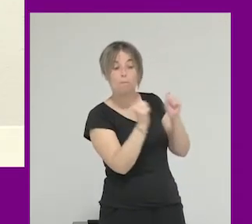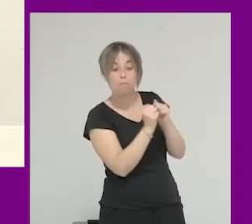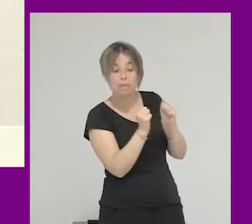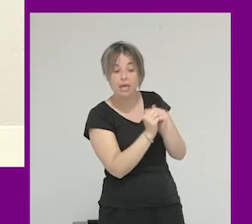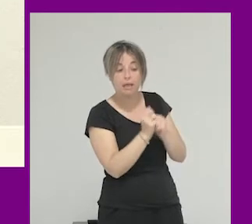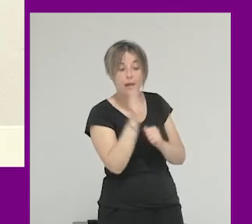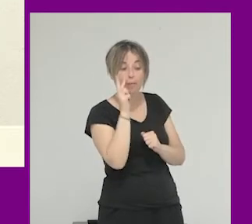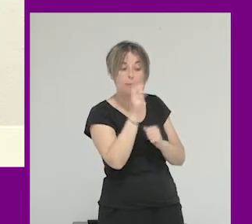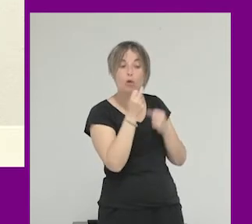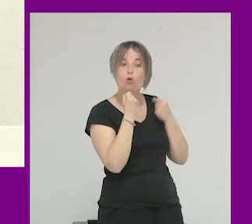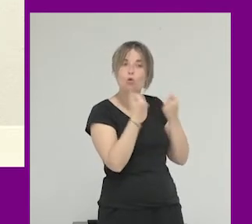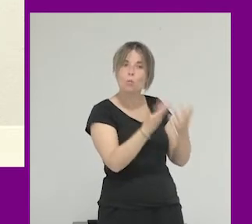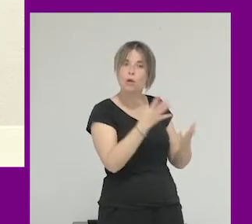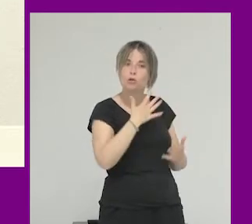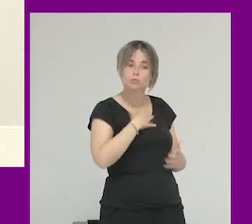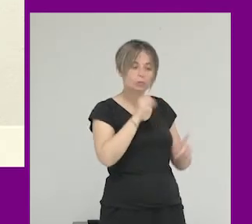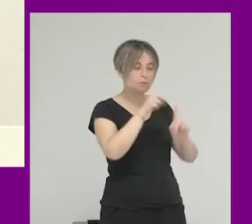números